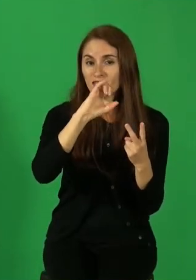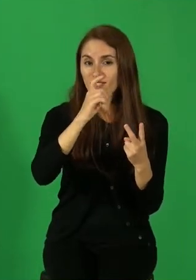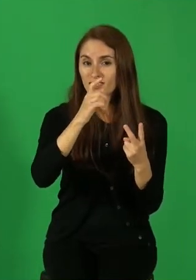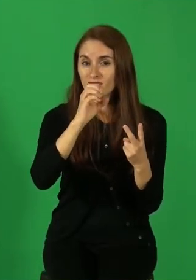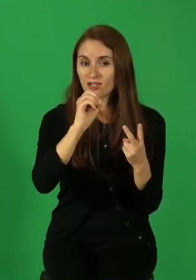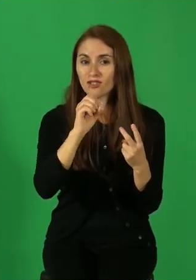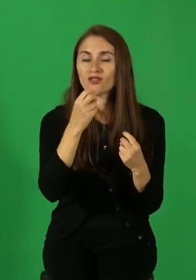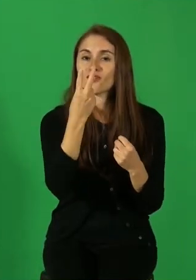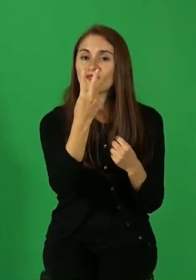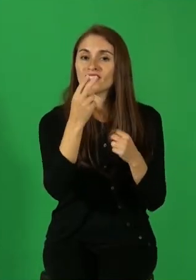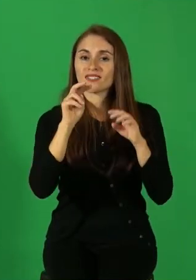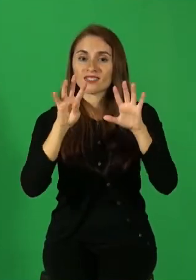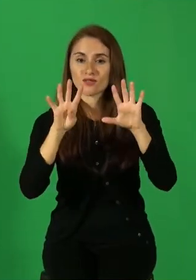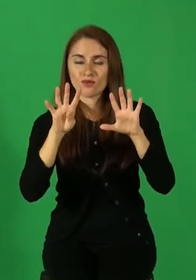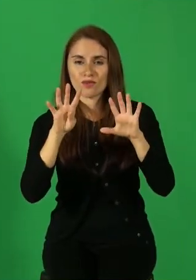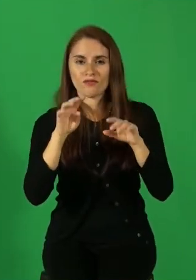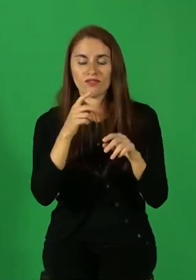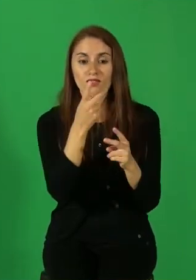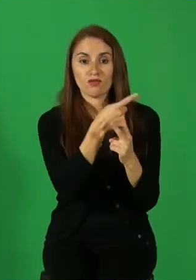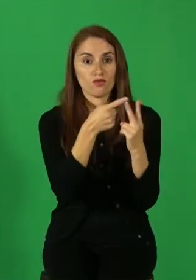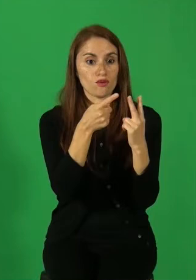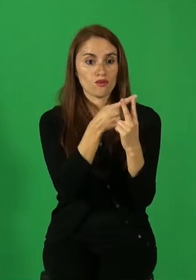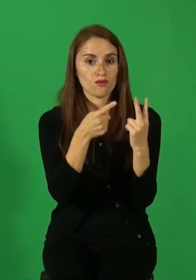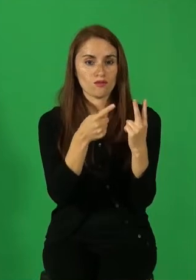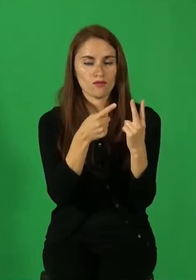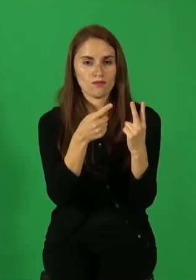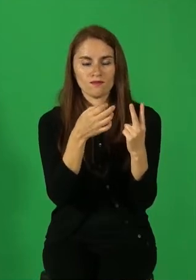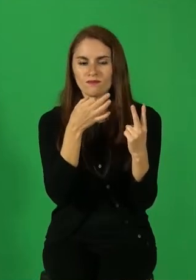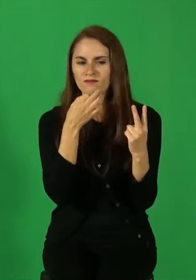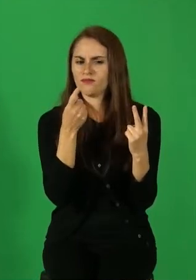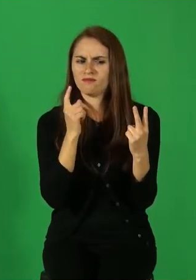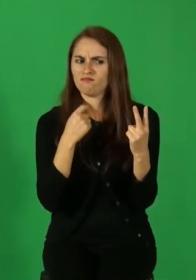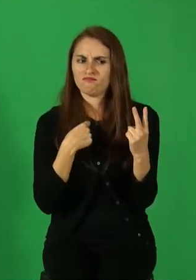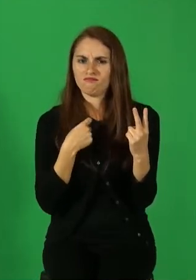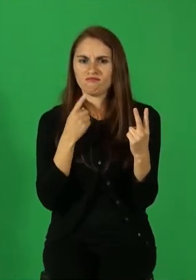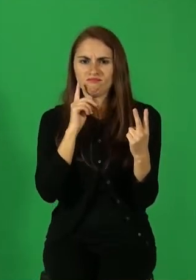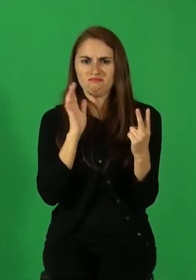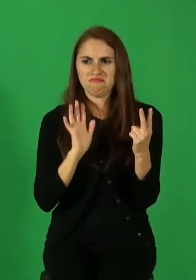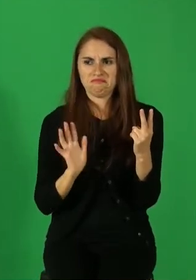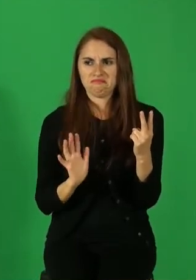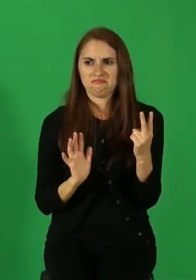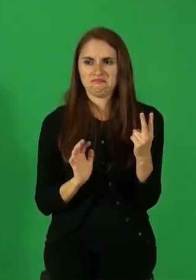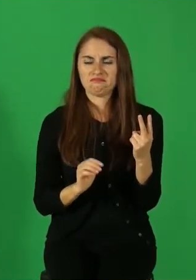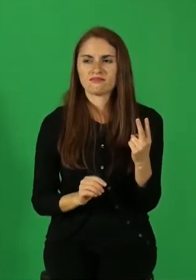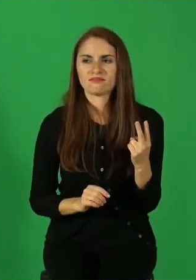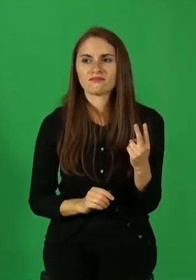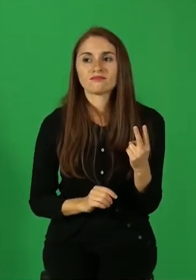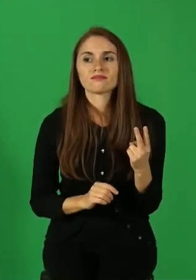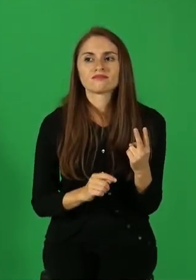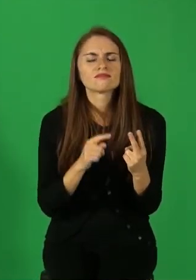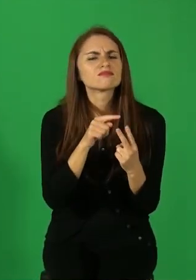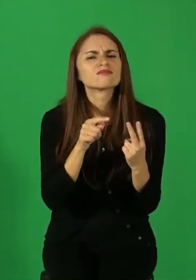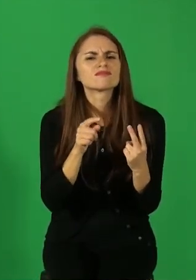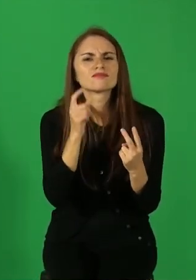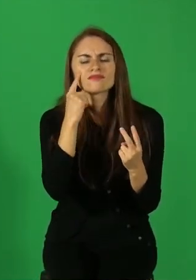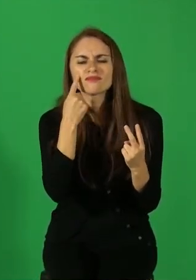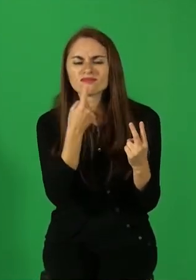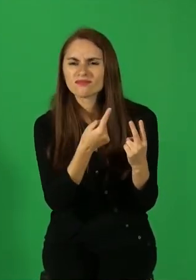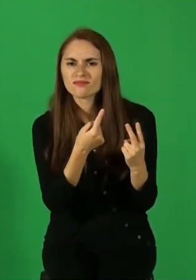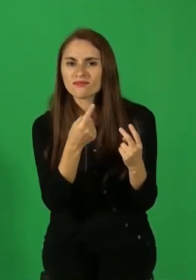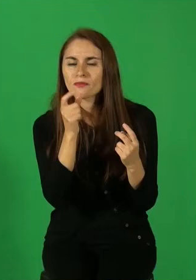estos declararon no tener. Ya vamos a seguir con la noticia. Vemos acá que hay